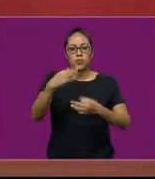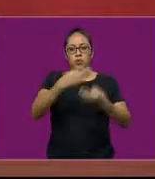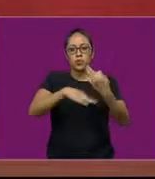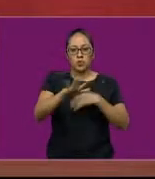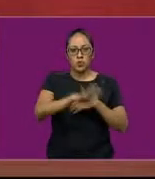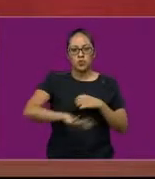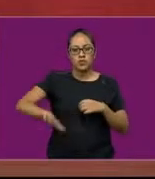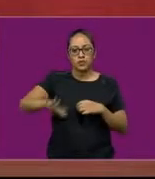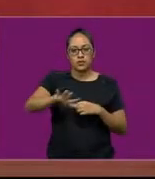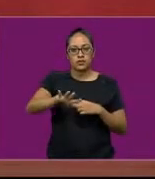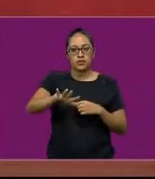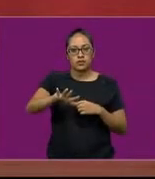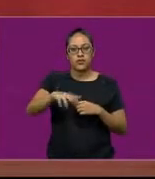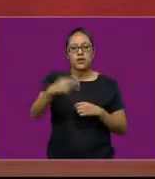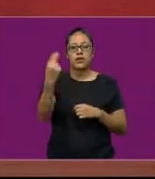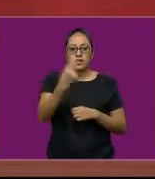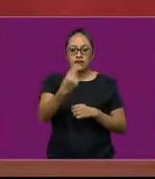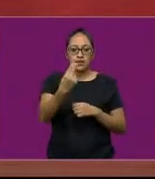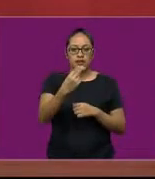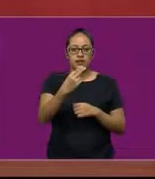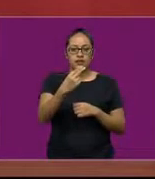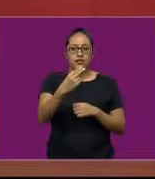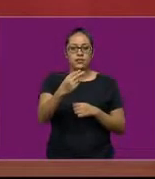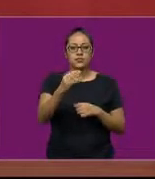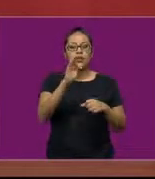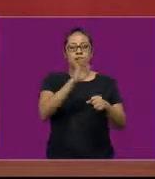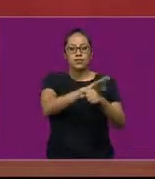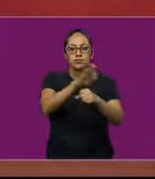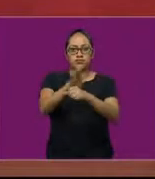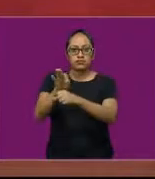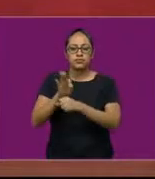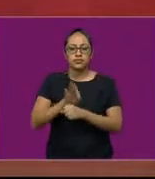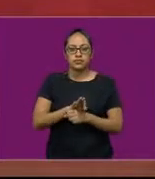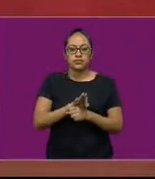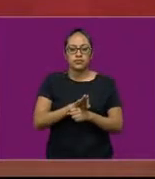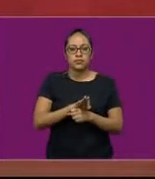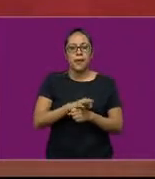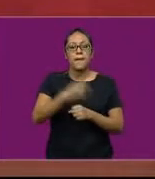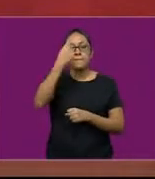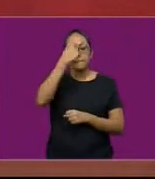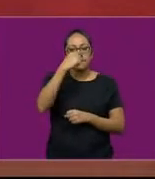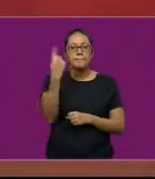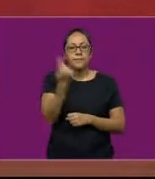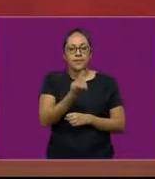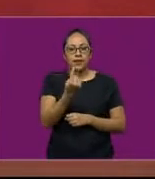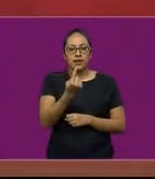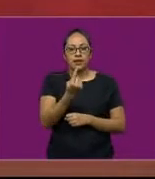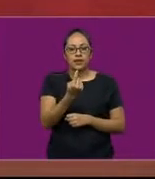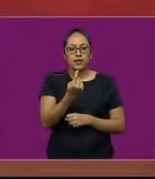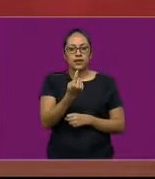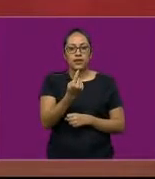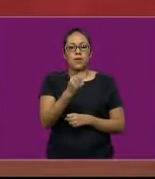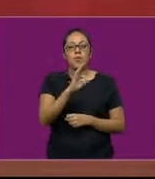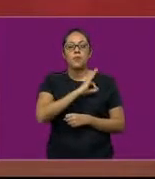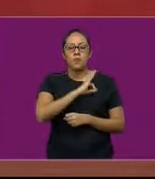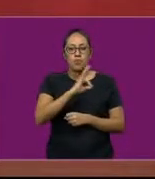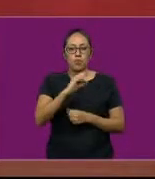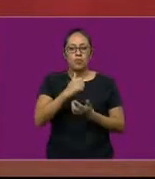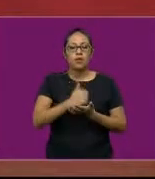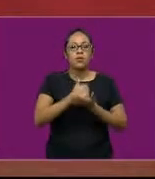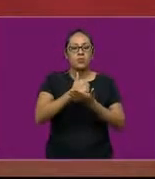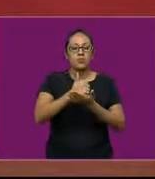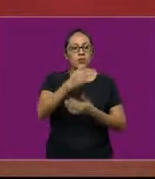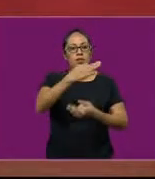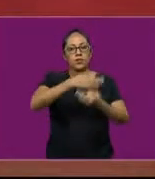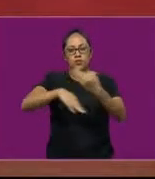salud, estén protegidos. Estén protegidos para que a su vez puedan darnos protección al